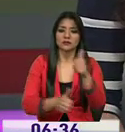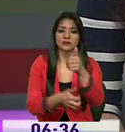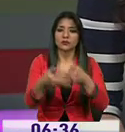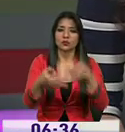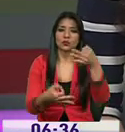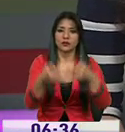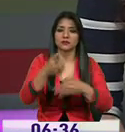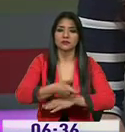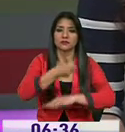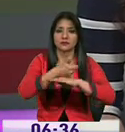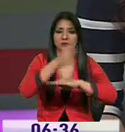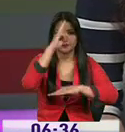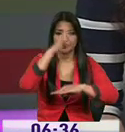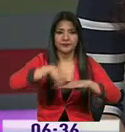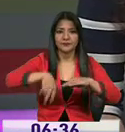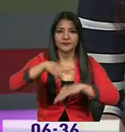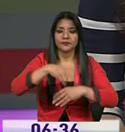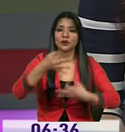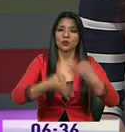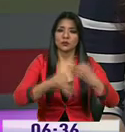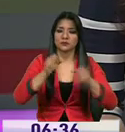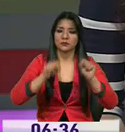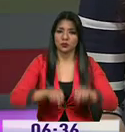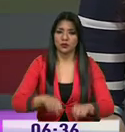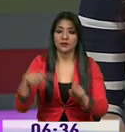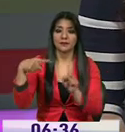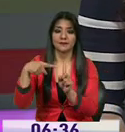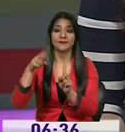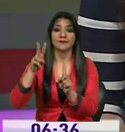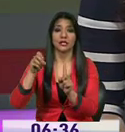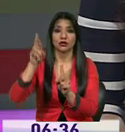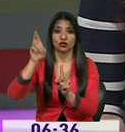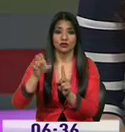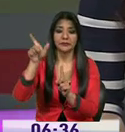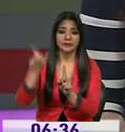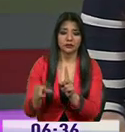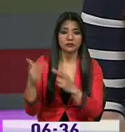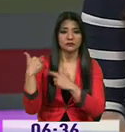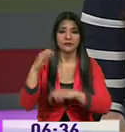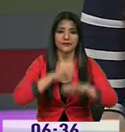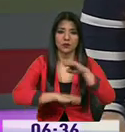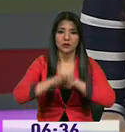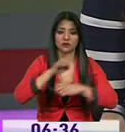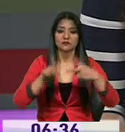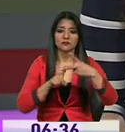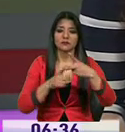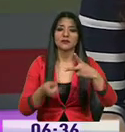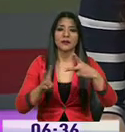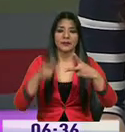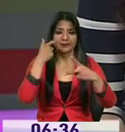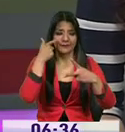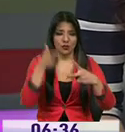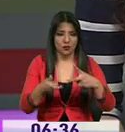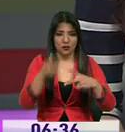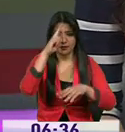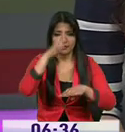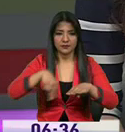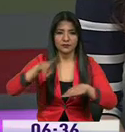de Justicia. Así lo señaló Víctor Granda, uno de los evaluadores, y Gustavo Medina, de la Veeduría Nacional.